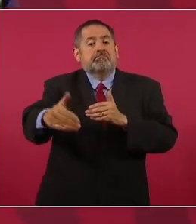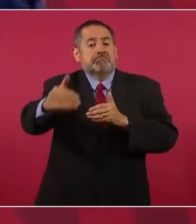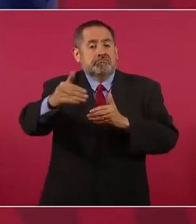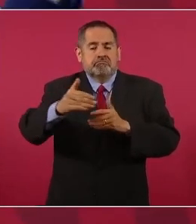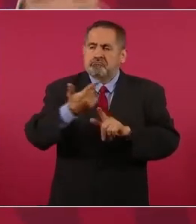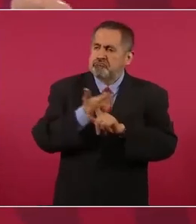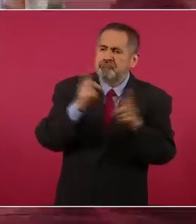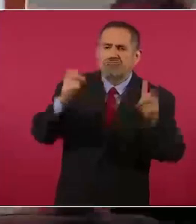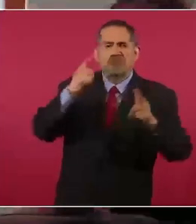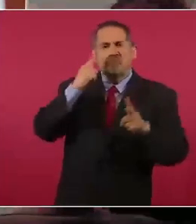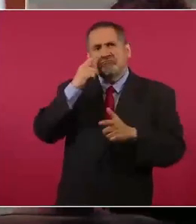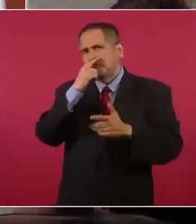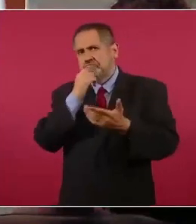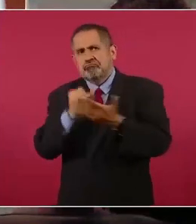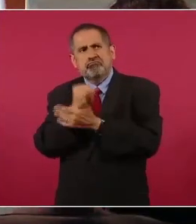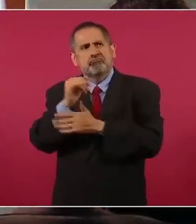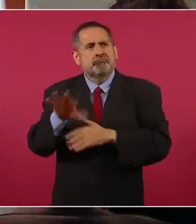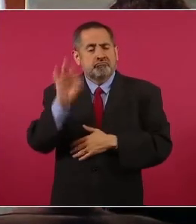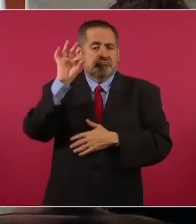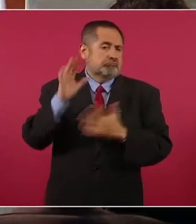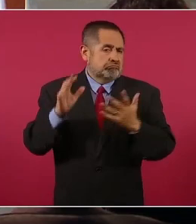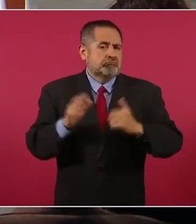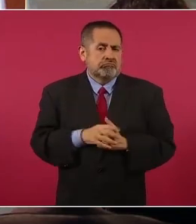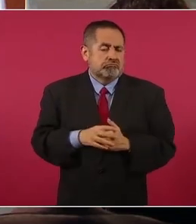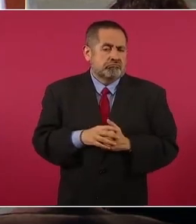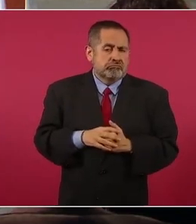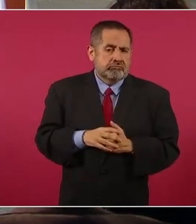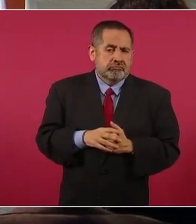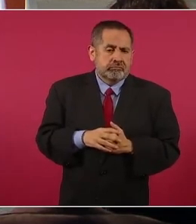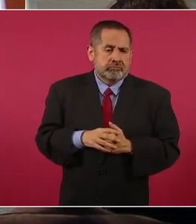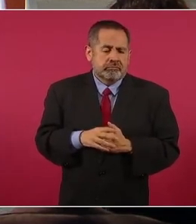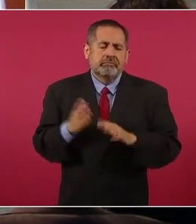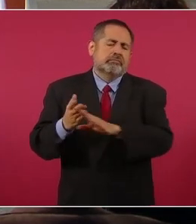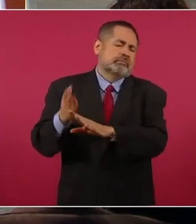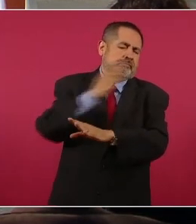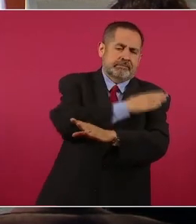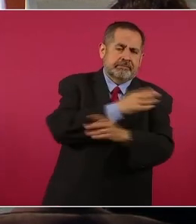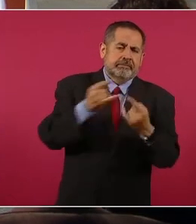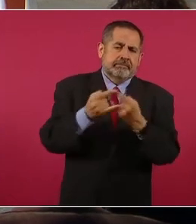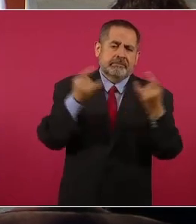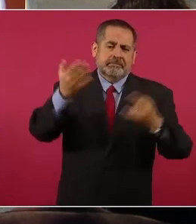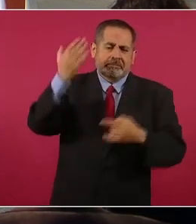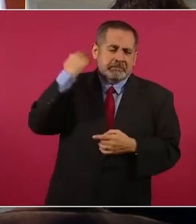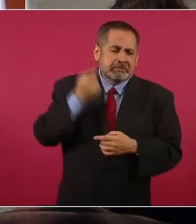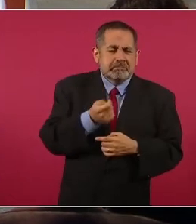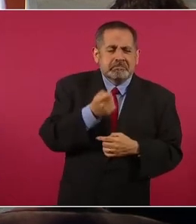Y en algunos intervalos en la historia,